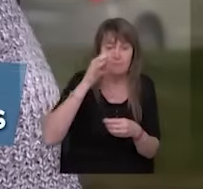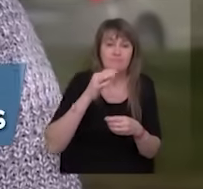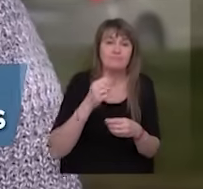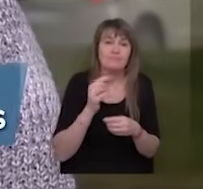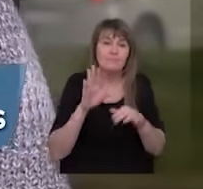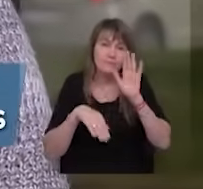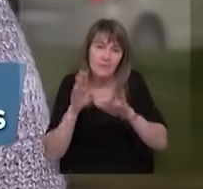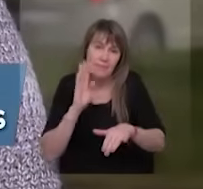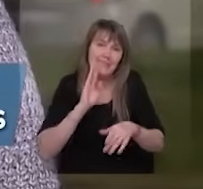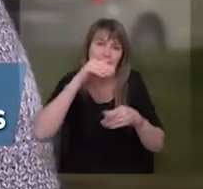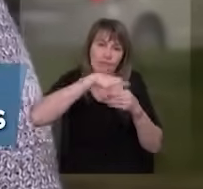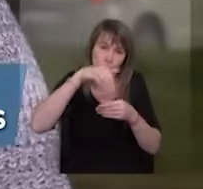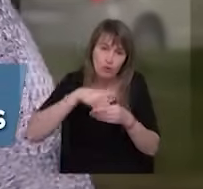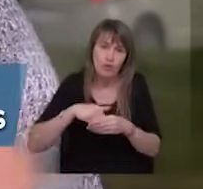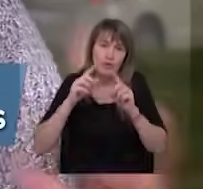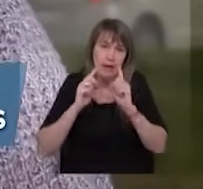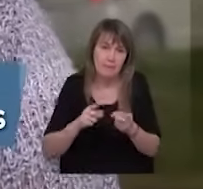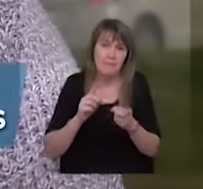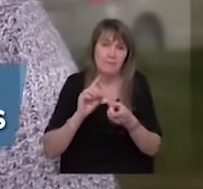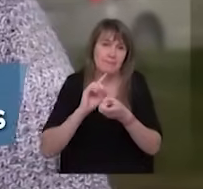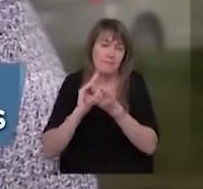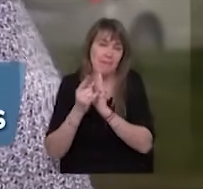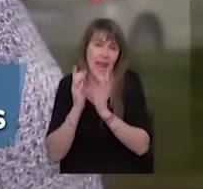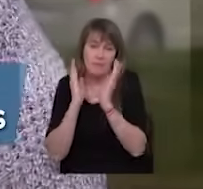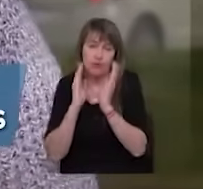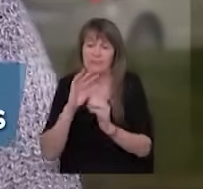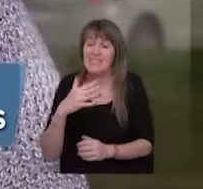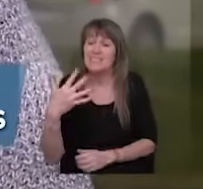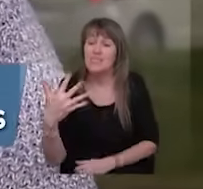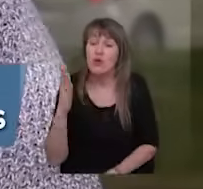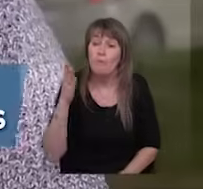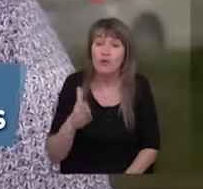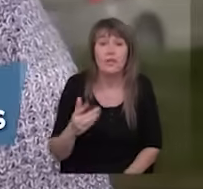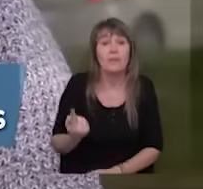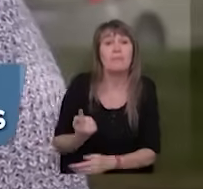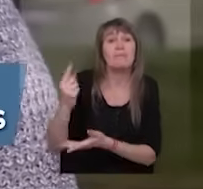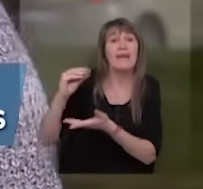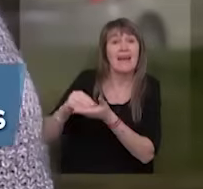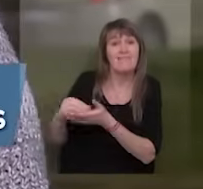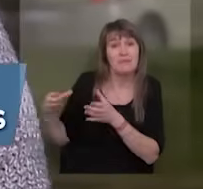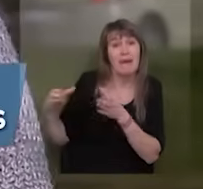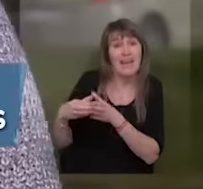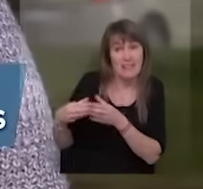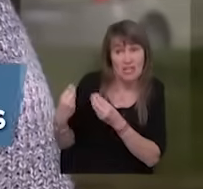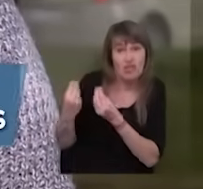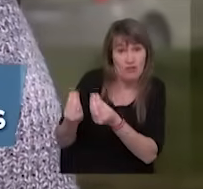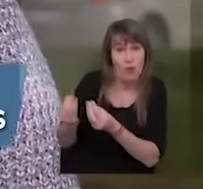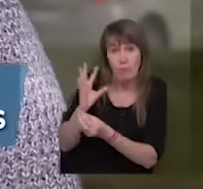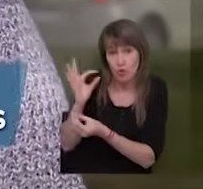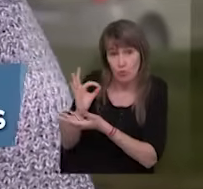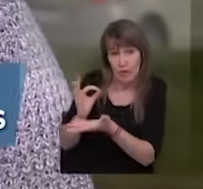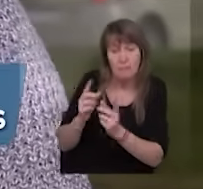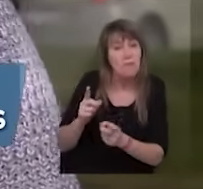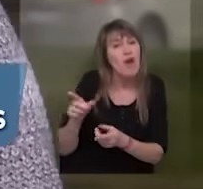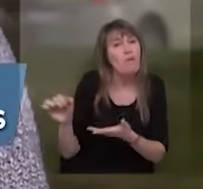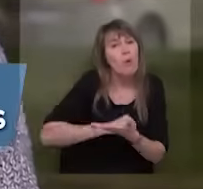votos y otro también por tener representación parlamentaria y después un 5% para aquellos partidos que se presentaban por primera vez eso Lamentablemente se borró con el codo lo que se